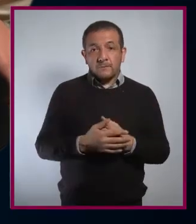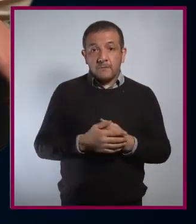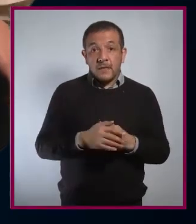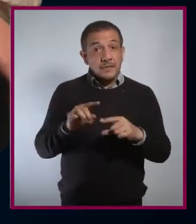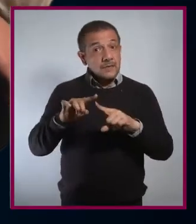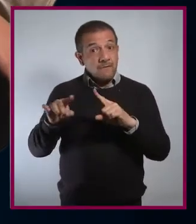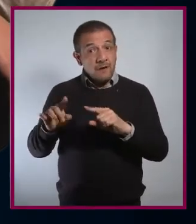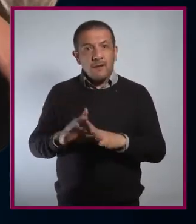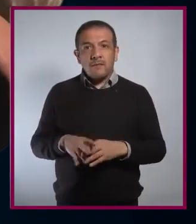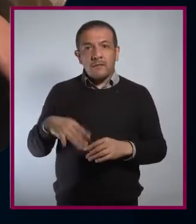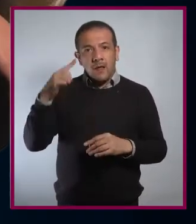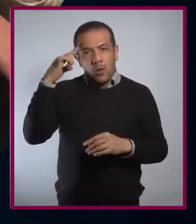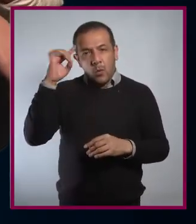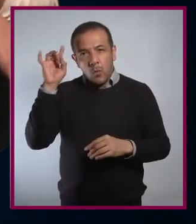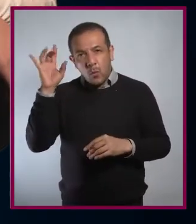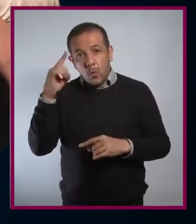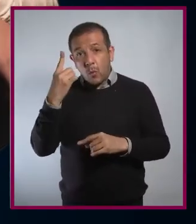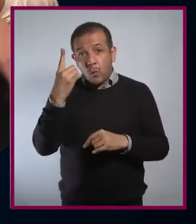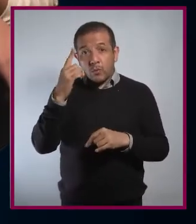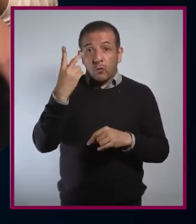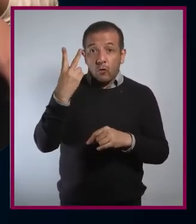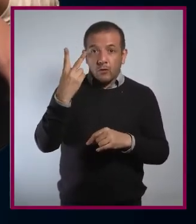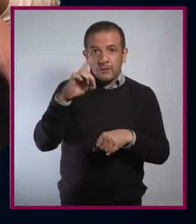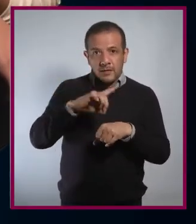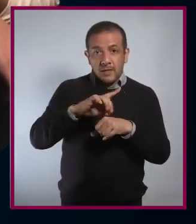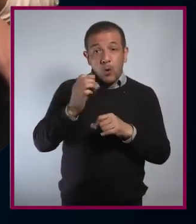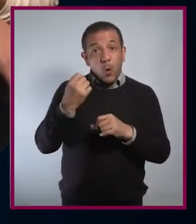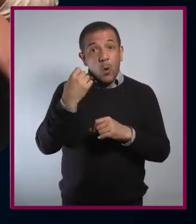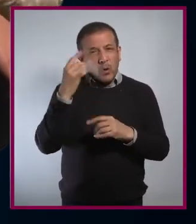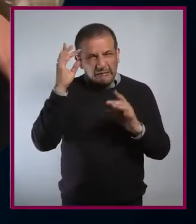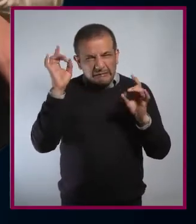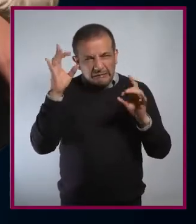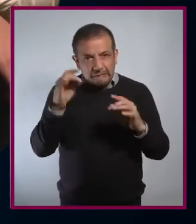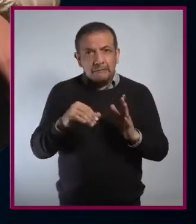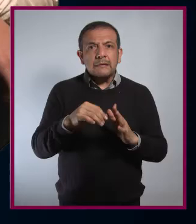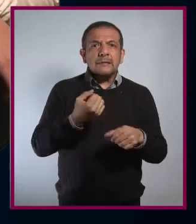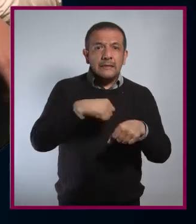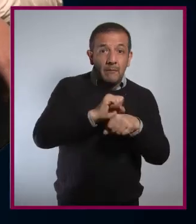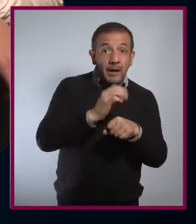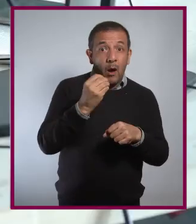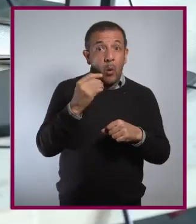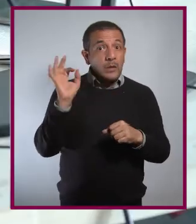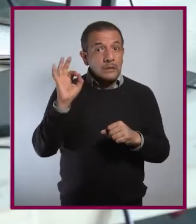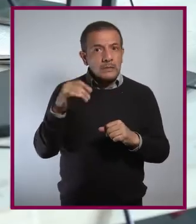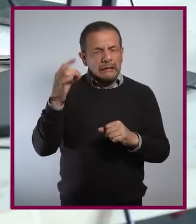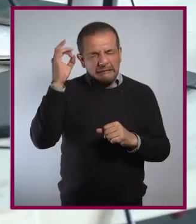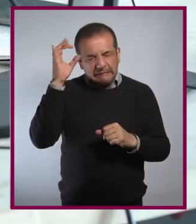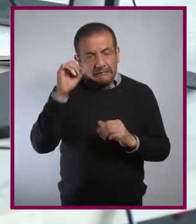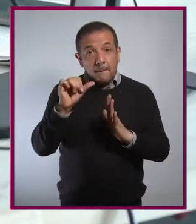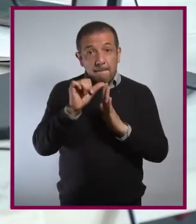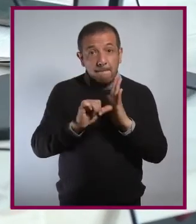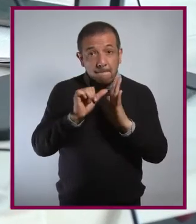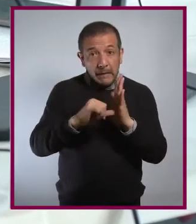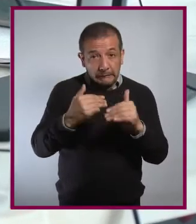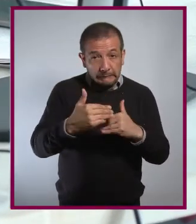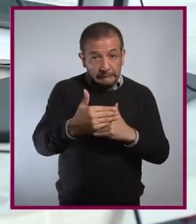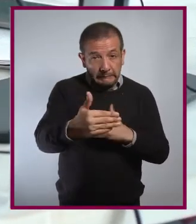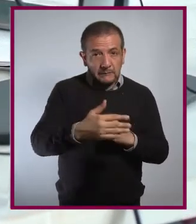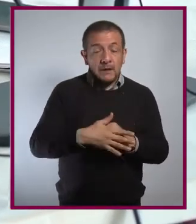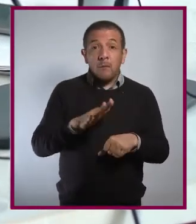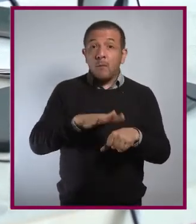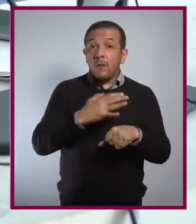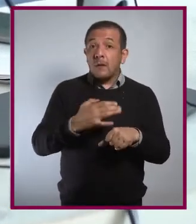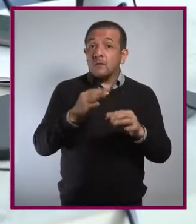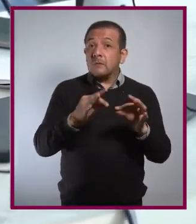mismo un dolor de cabeza de 1 o 2 días a uno que dura semanas o meses. Por eso es